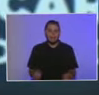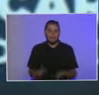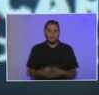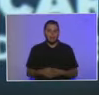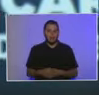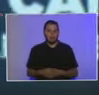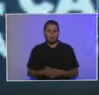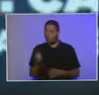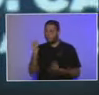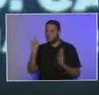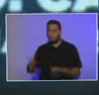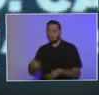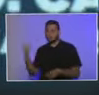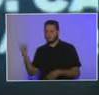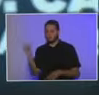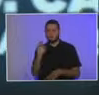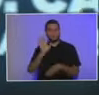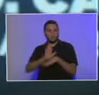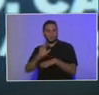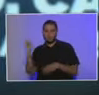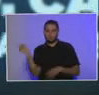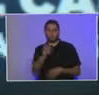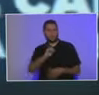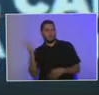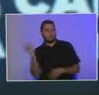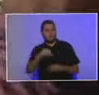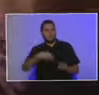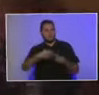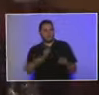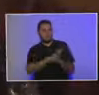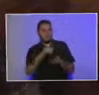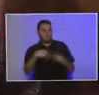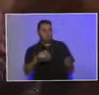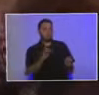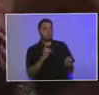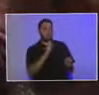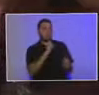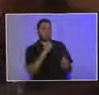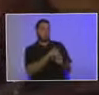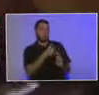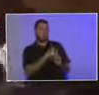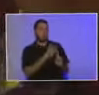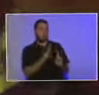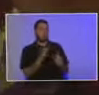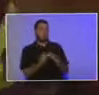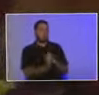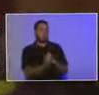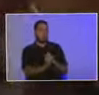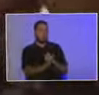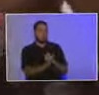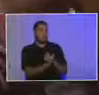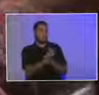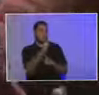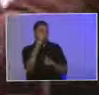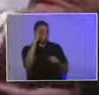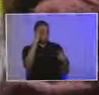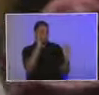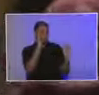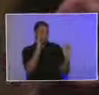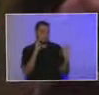a entregar turno. No hay liderazgo. Si ese muchacho está corriendo peligro, yo espero que le pongan un seguridad. Ese muchacho que todos los días sale, mira. Que lo